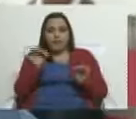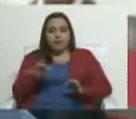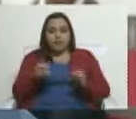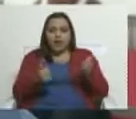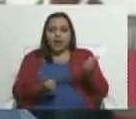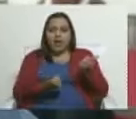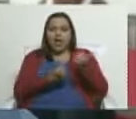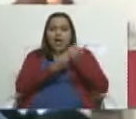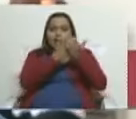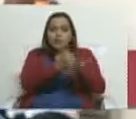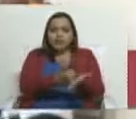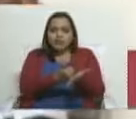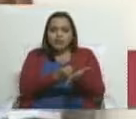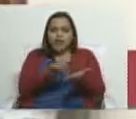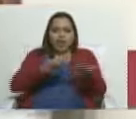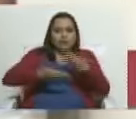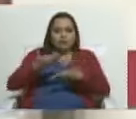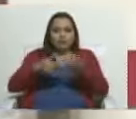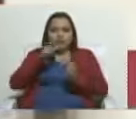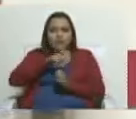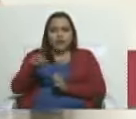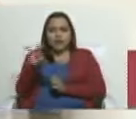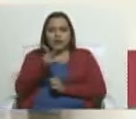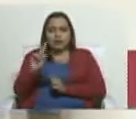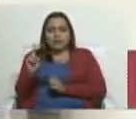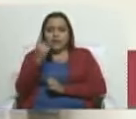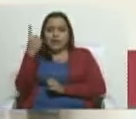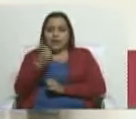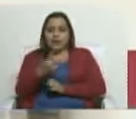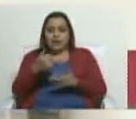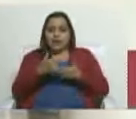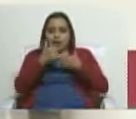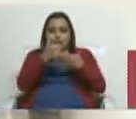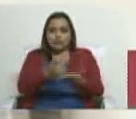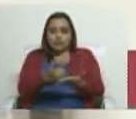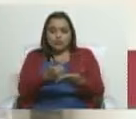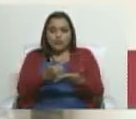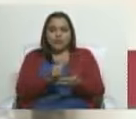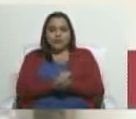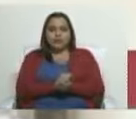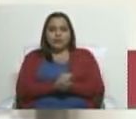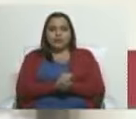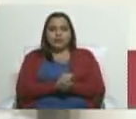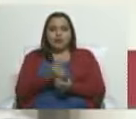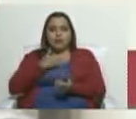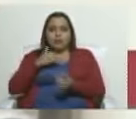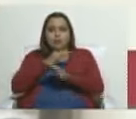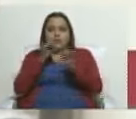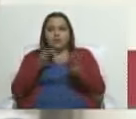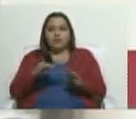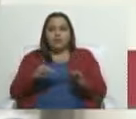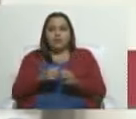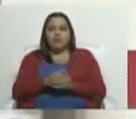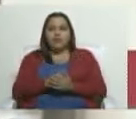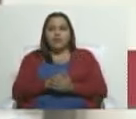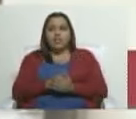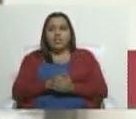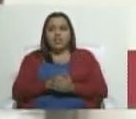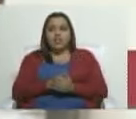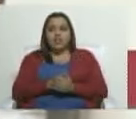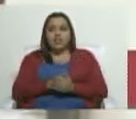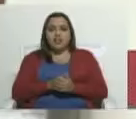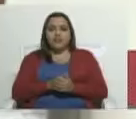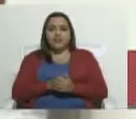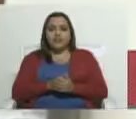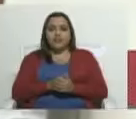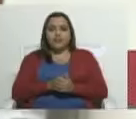convivencia entre venezolanos. En principio debe ayudar y debe condenarse cualquier mecanismo de persecución política, debe condenarse cualquier